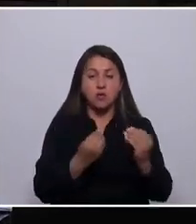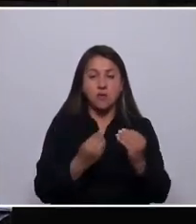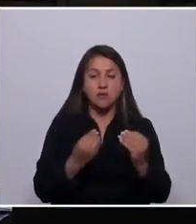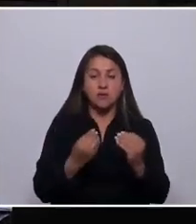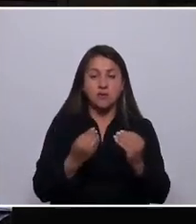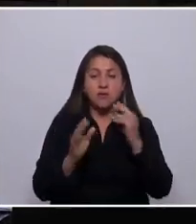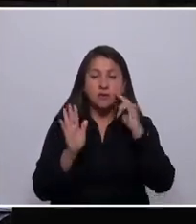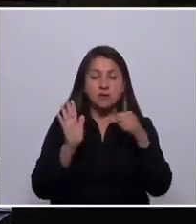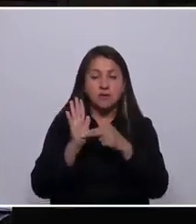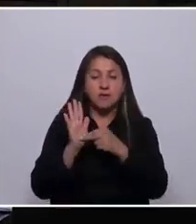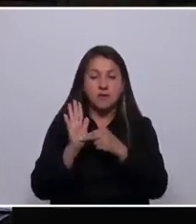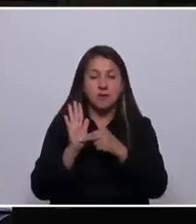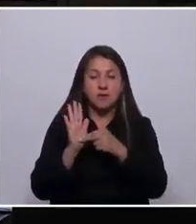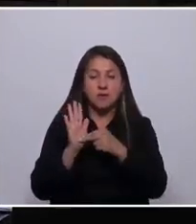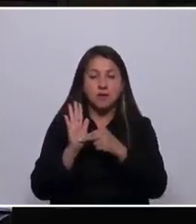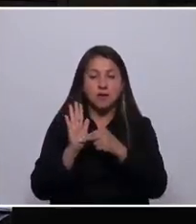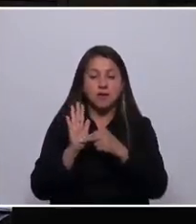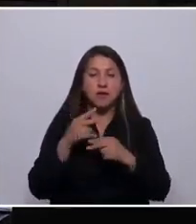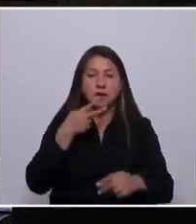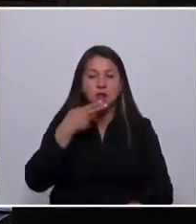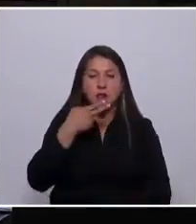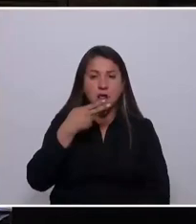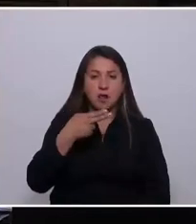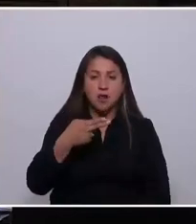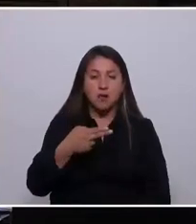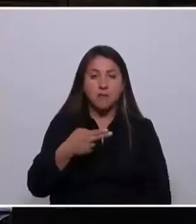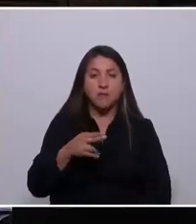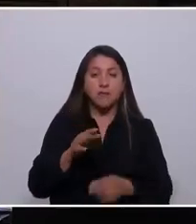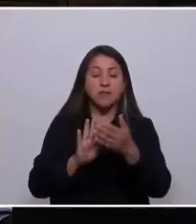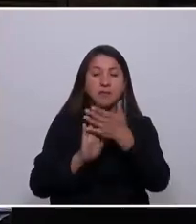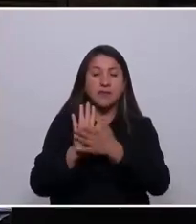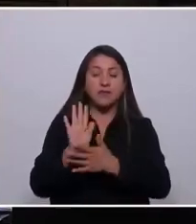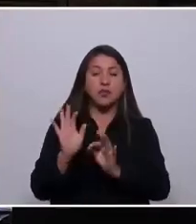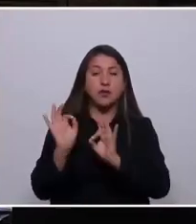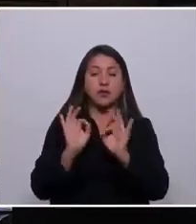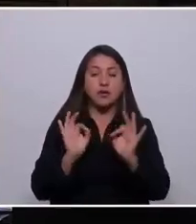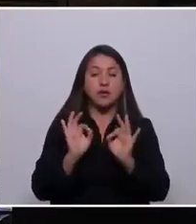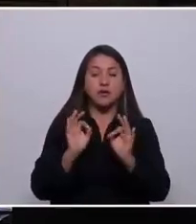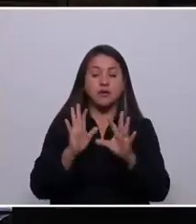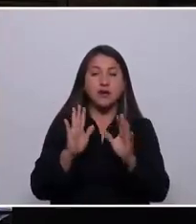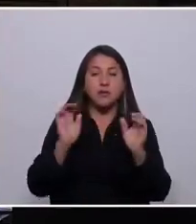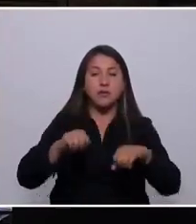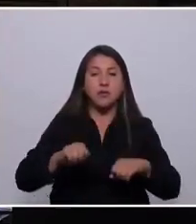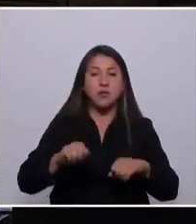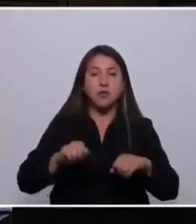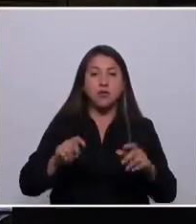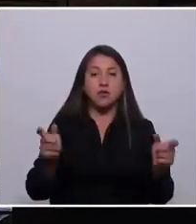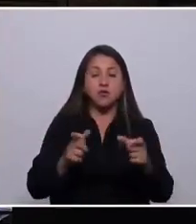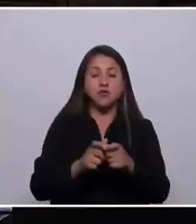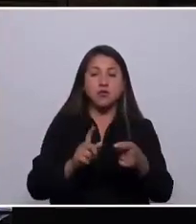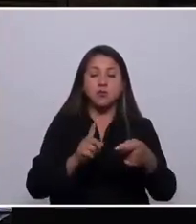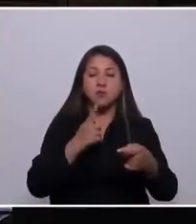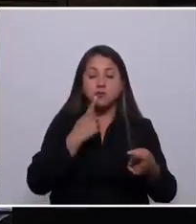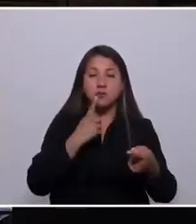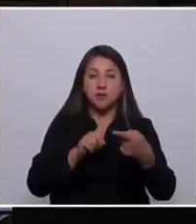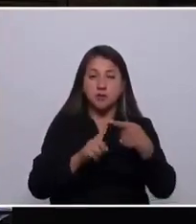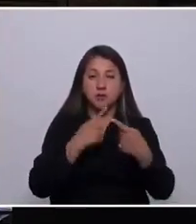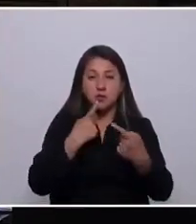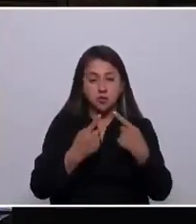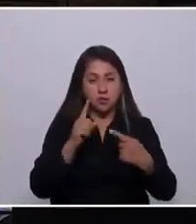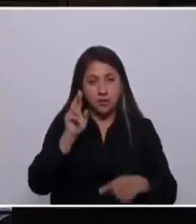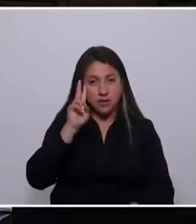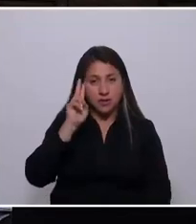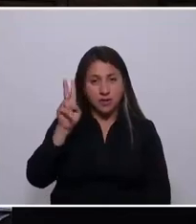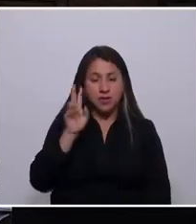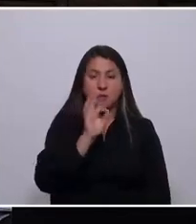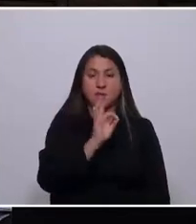esa forma en el texto original propuesto por la Comisión de Participación y Consulta Indígena.